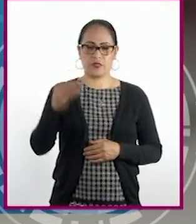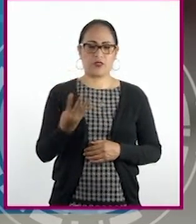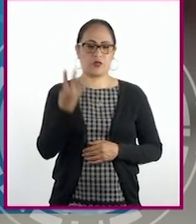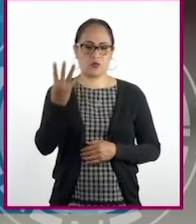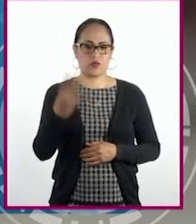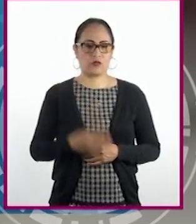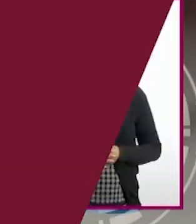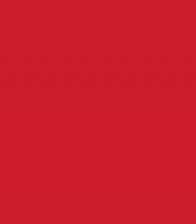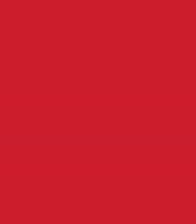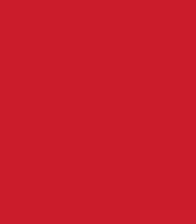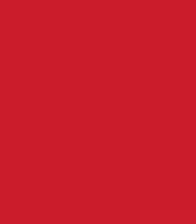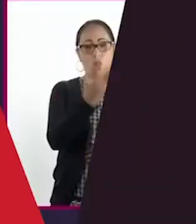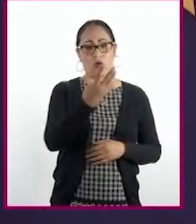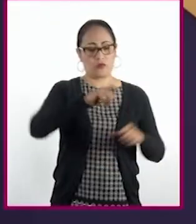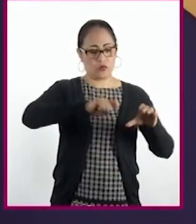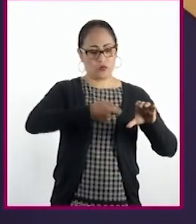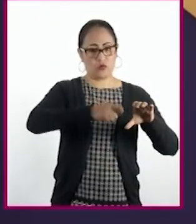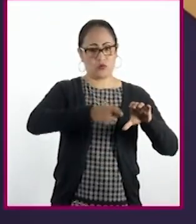rondanas cada uno.